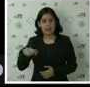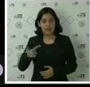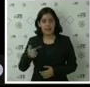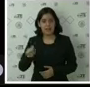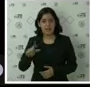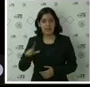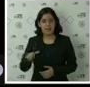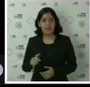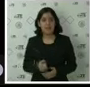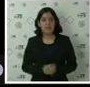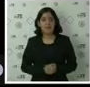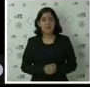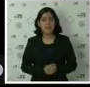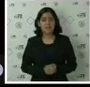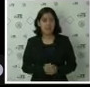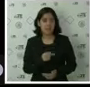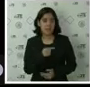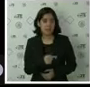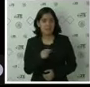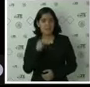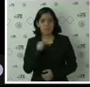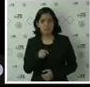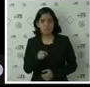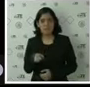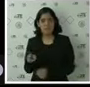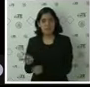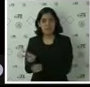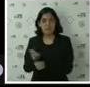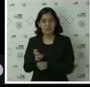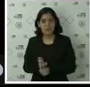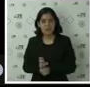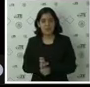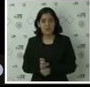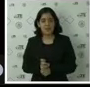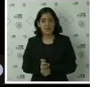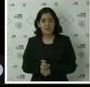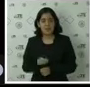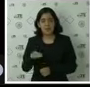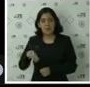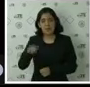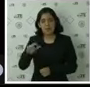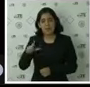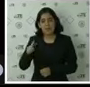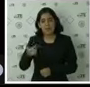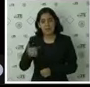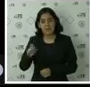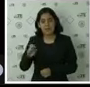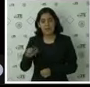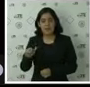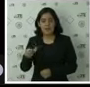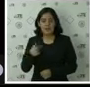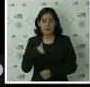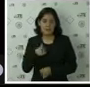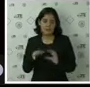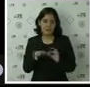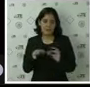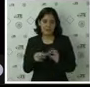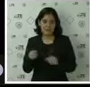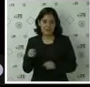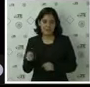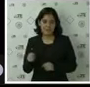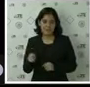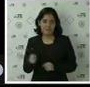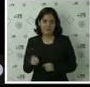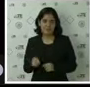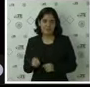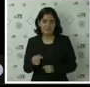que también está de invitado y ya está conectado. Miguel, leeré algunas líneas de tu perfil si no tienes